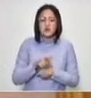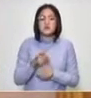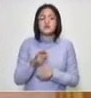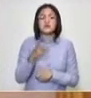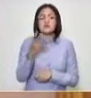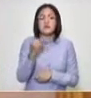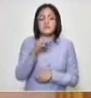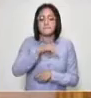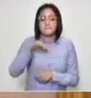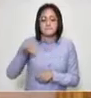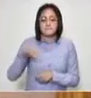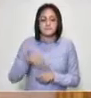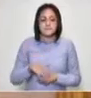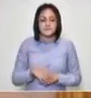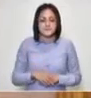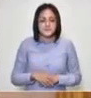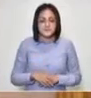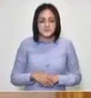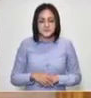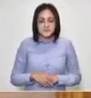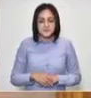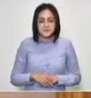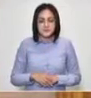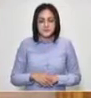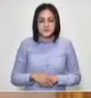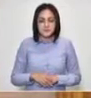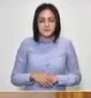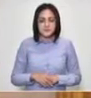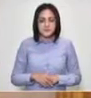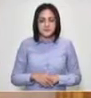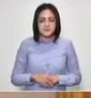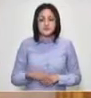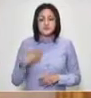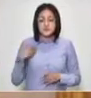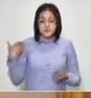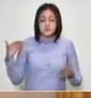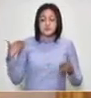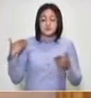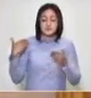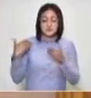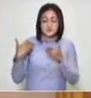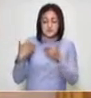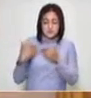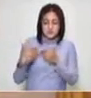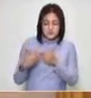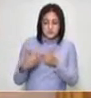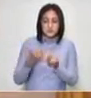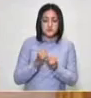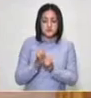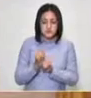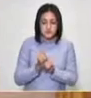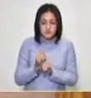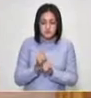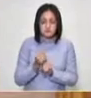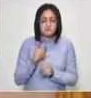milímetros. Y en el curso de la investigación hemos